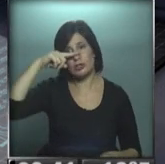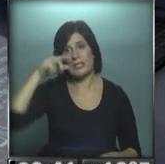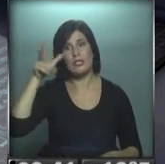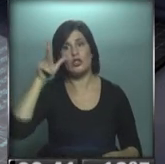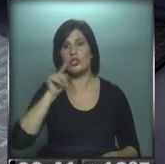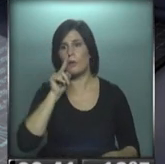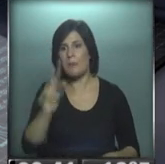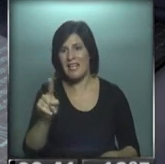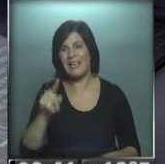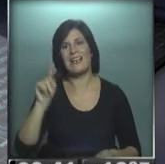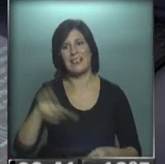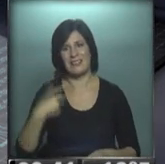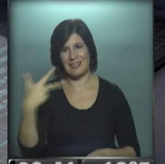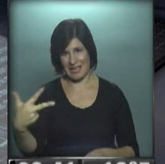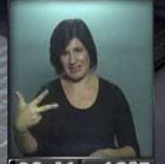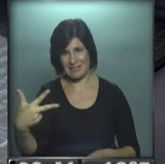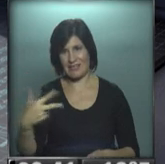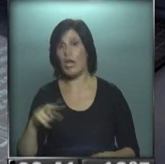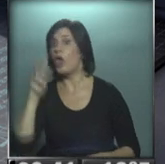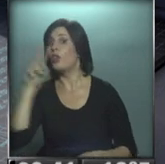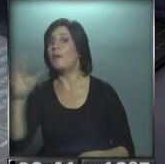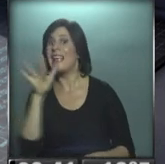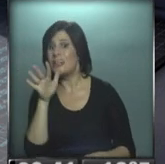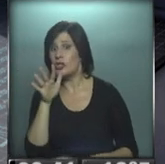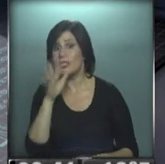478.3 y aumenta en el año 2014,